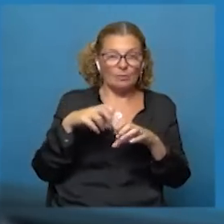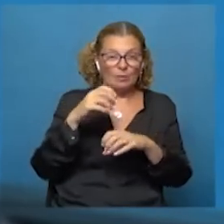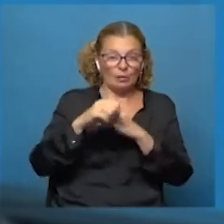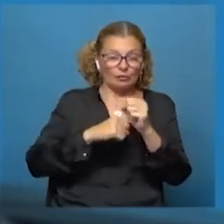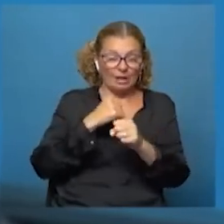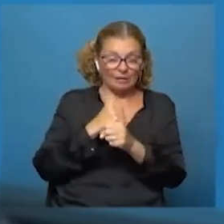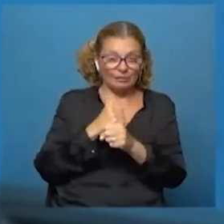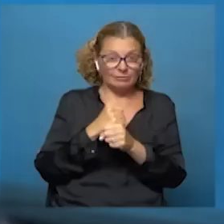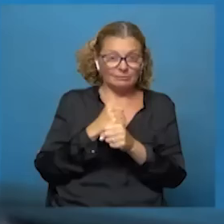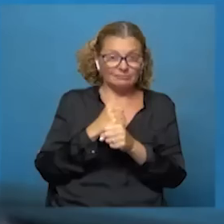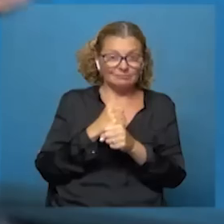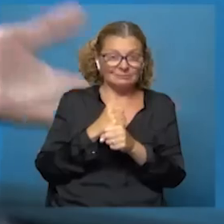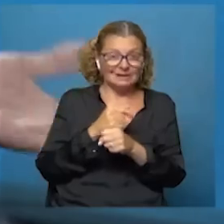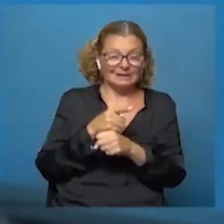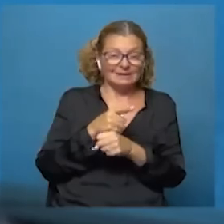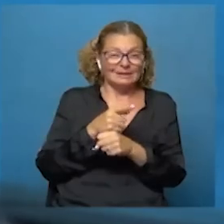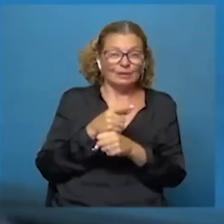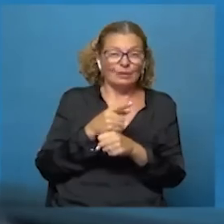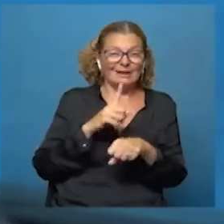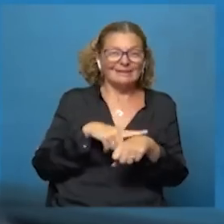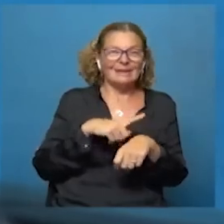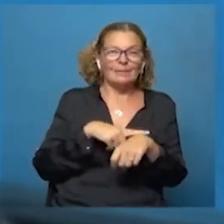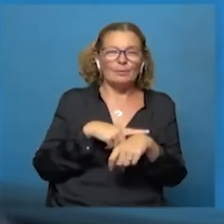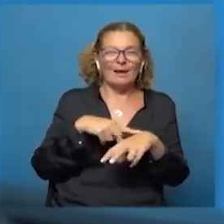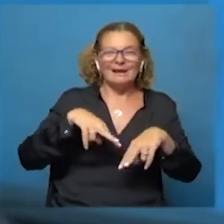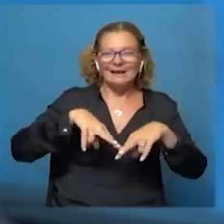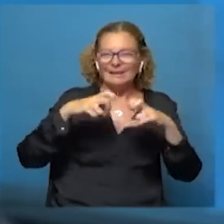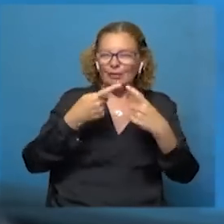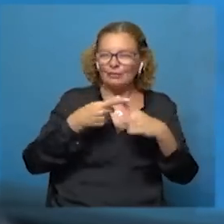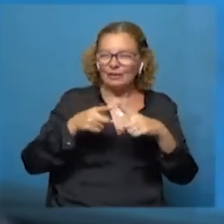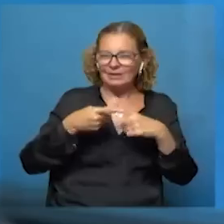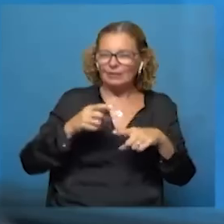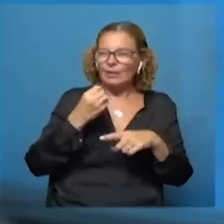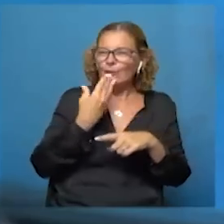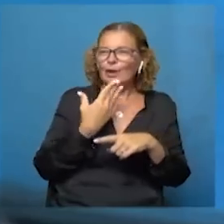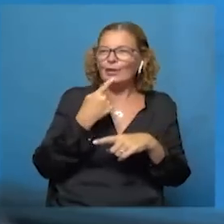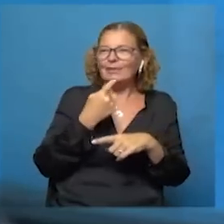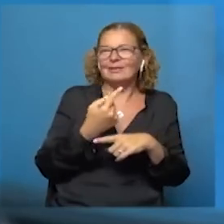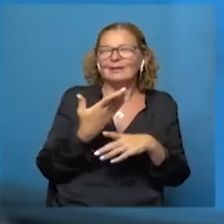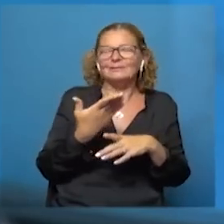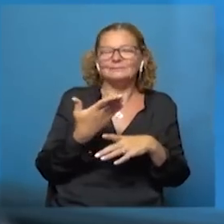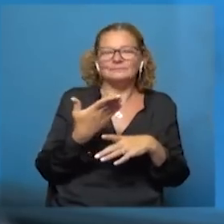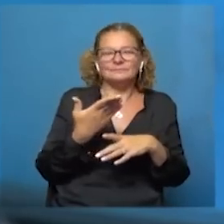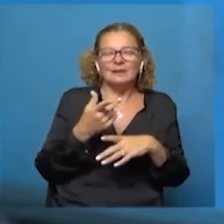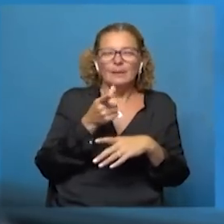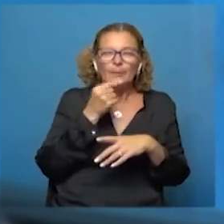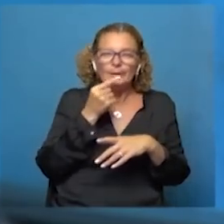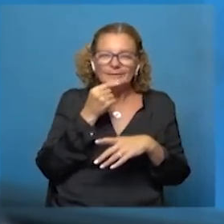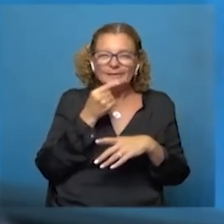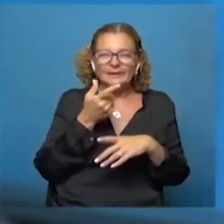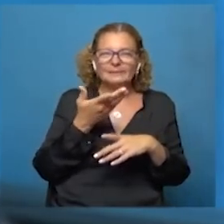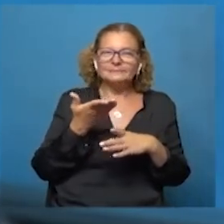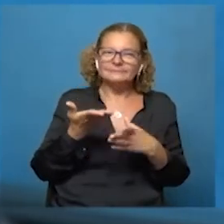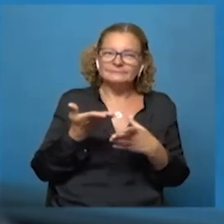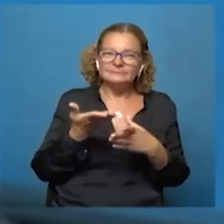digo que ahí uno con el tiempo ha analizado cosas y vos decís bueno Si la policía